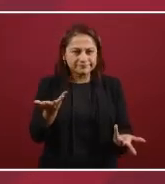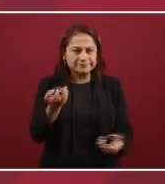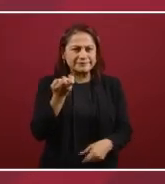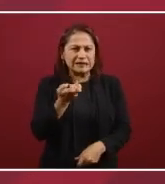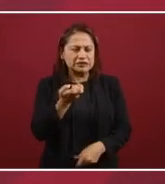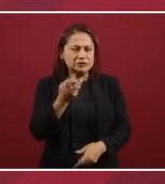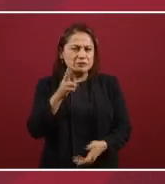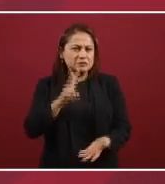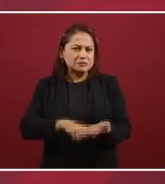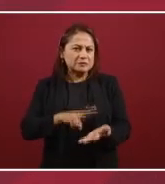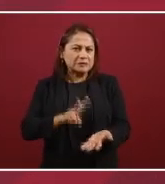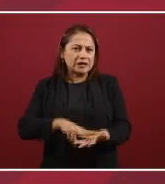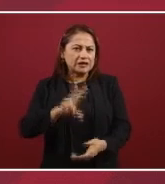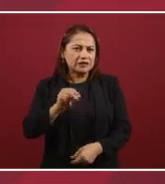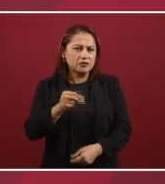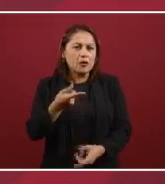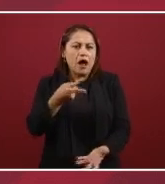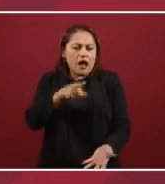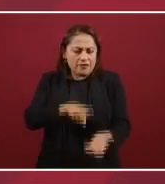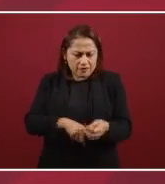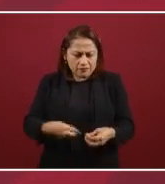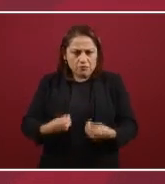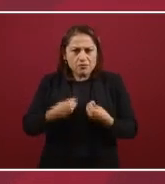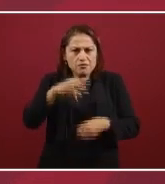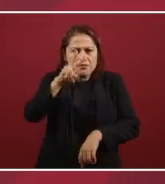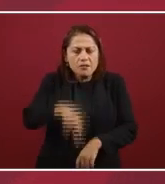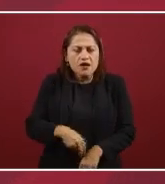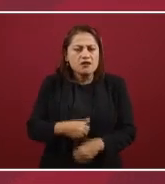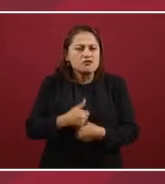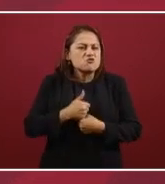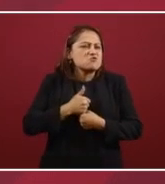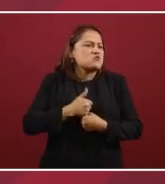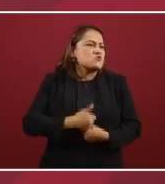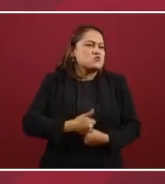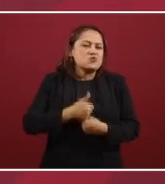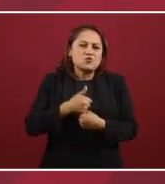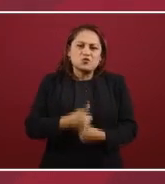se sufre mucho con